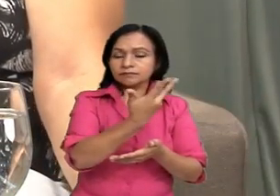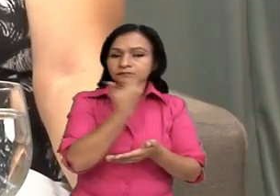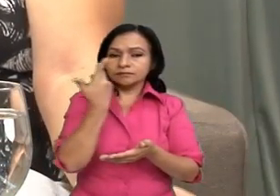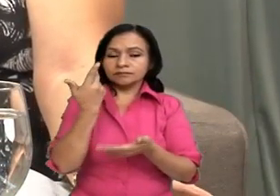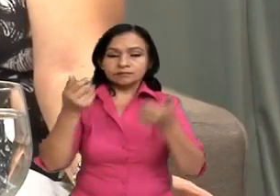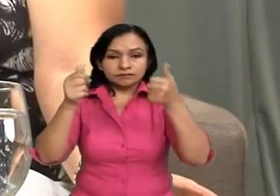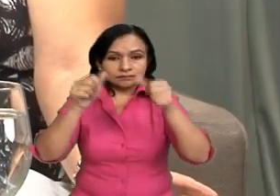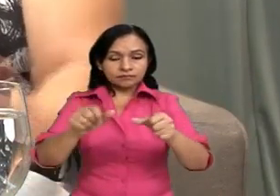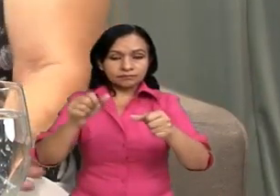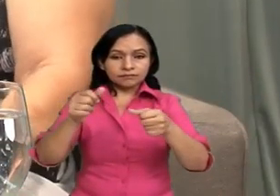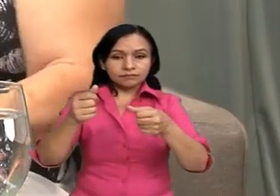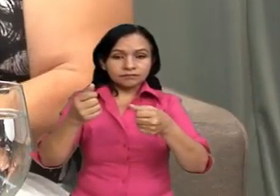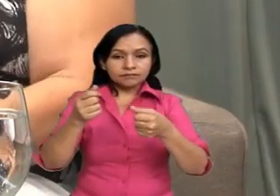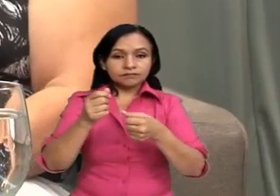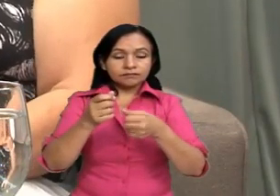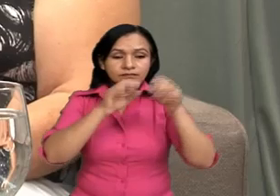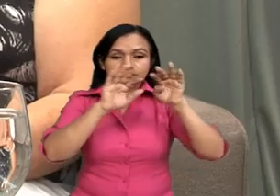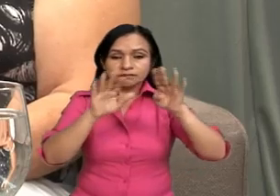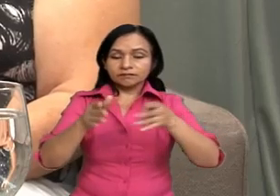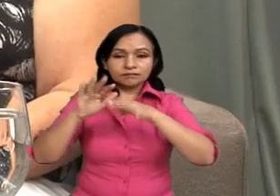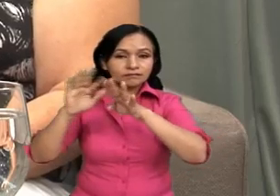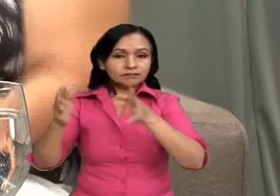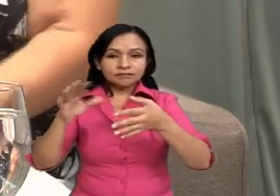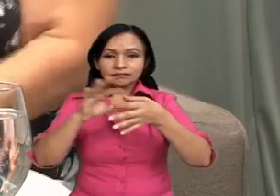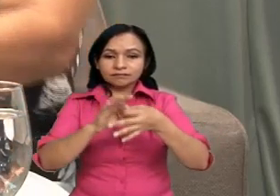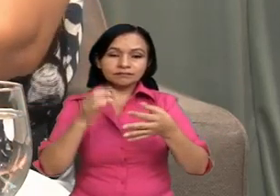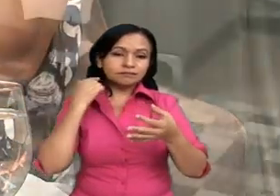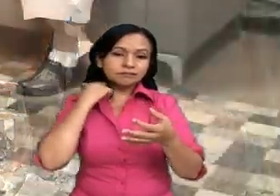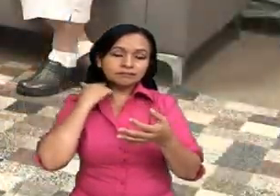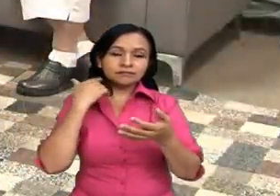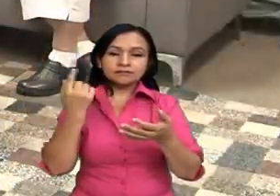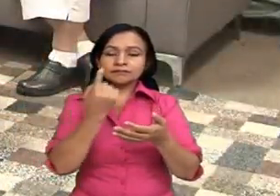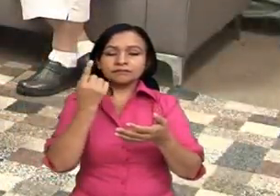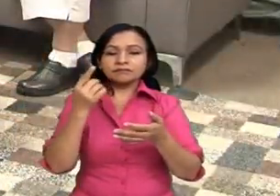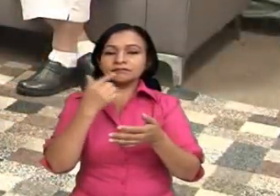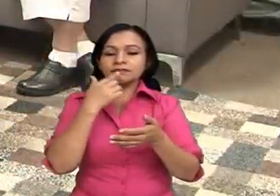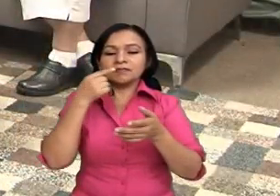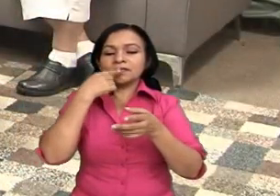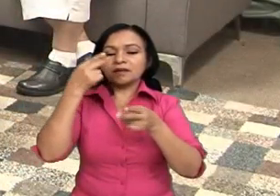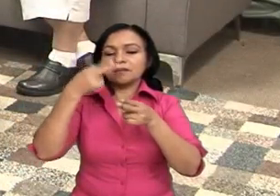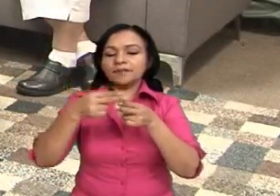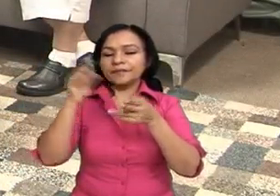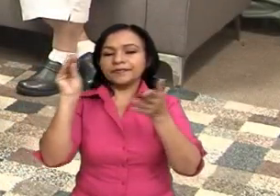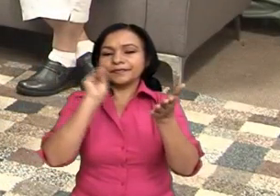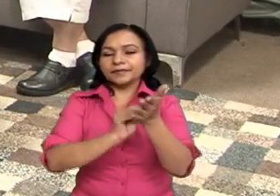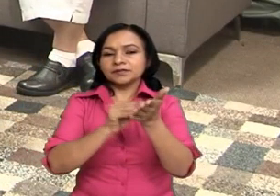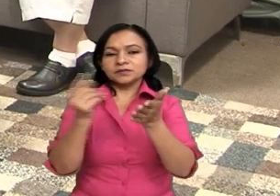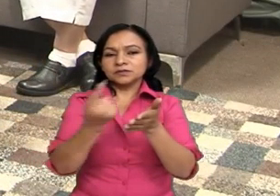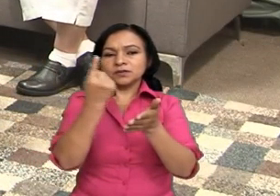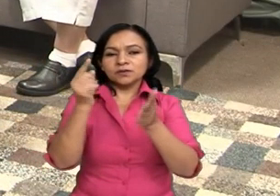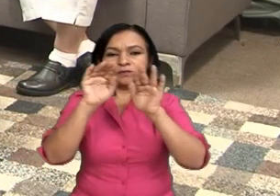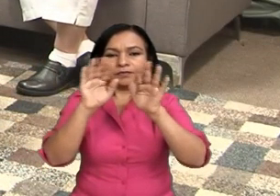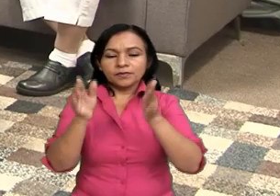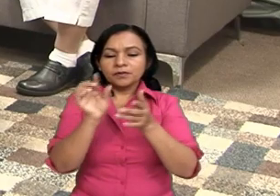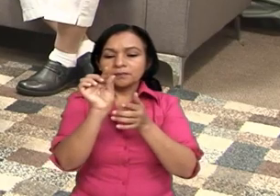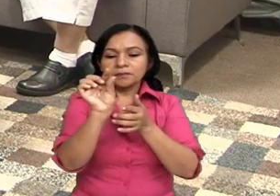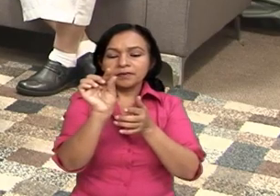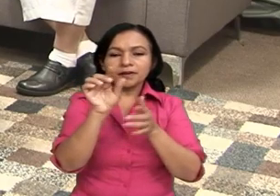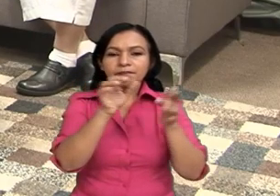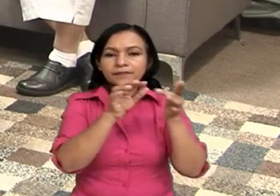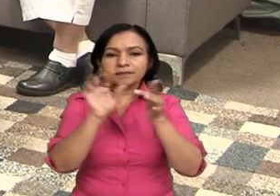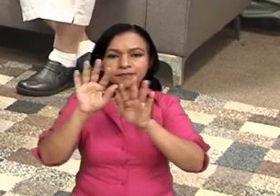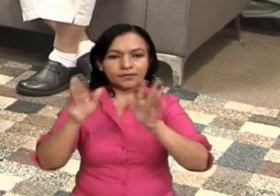convenio colectivo favorece a la mujer. Entonces no necesariamente podemos decir que solamente hay una parte